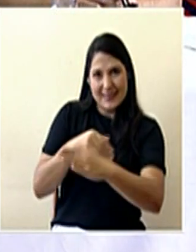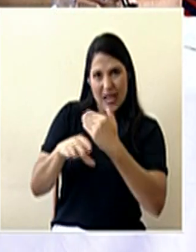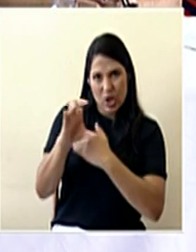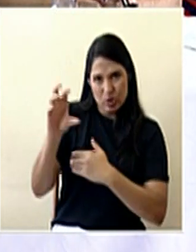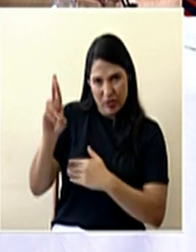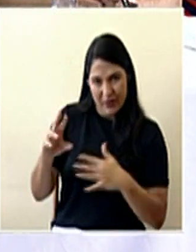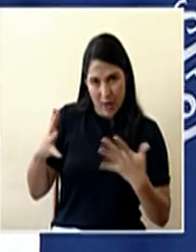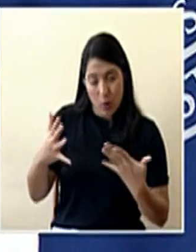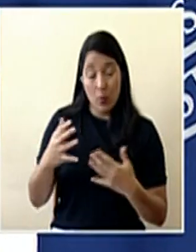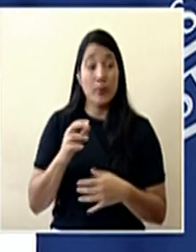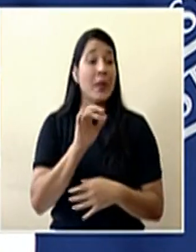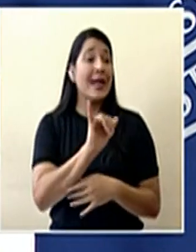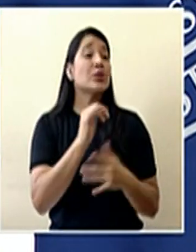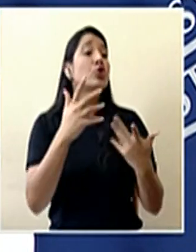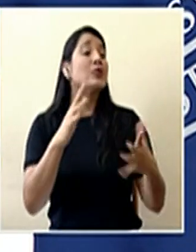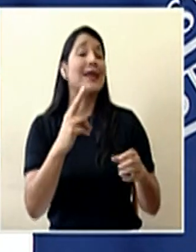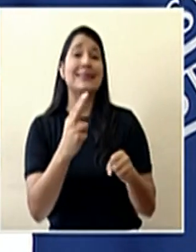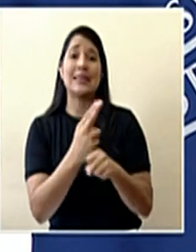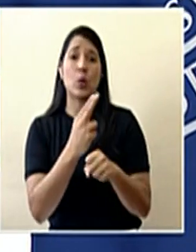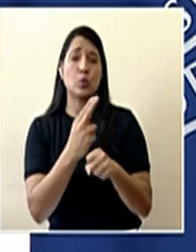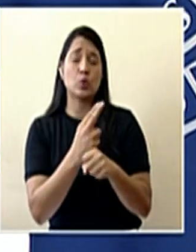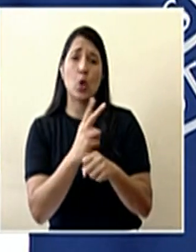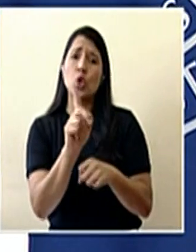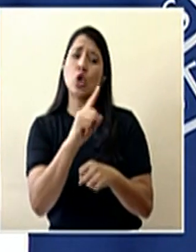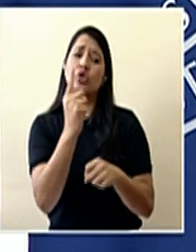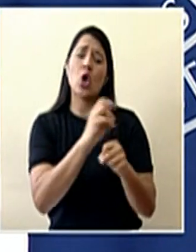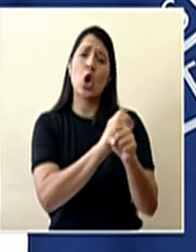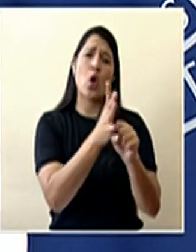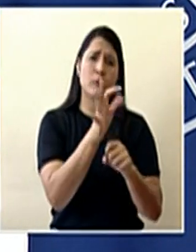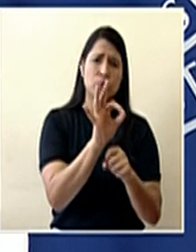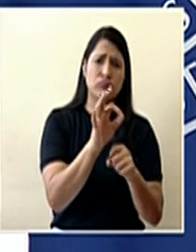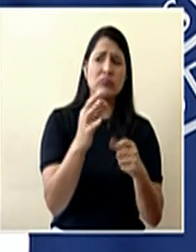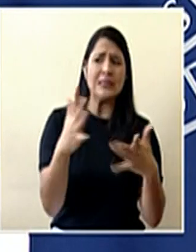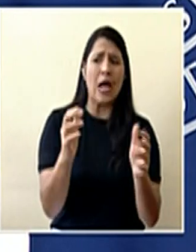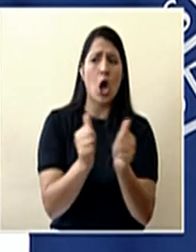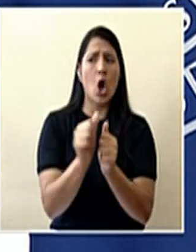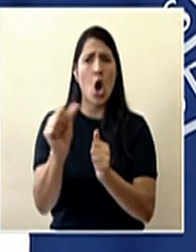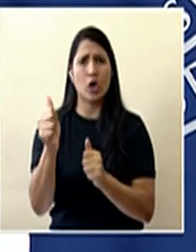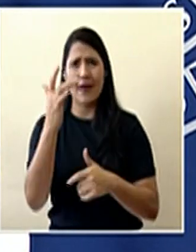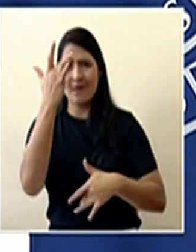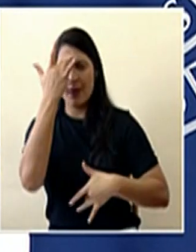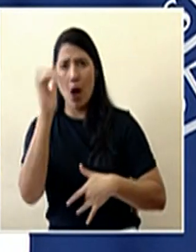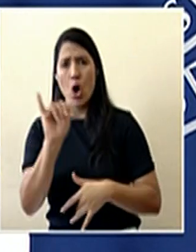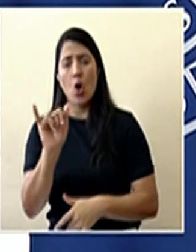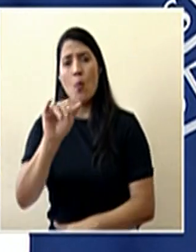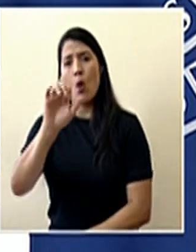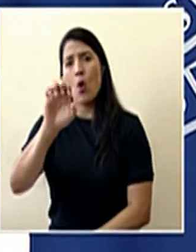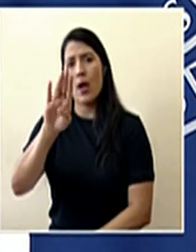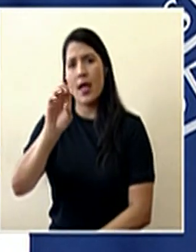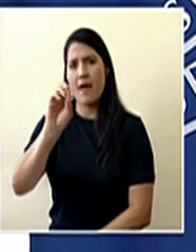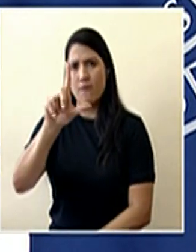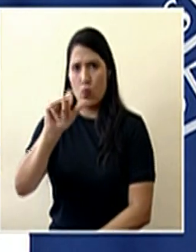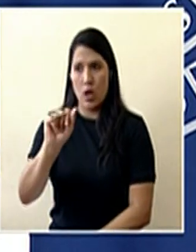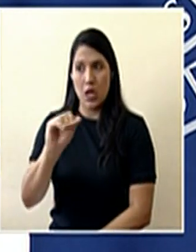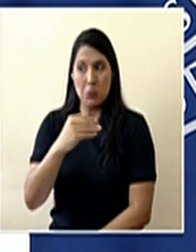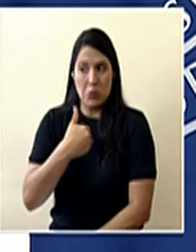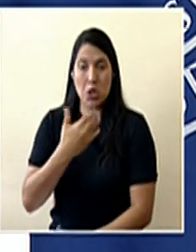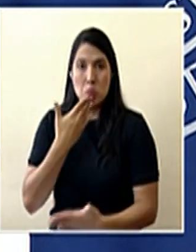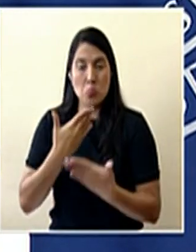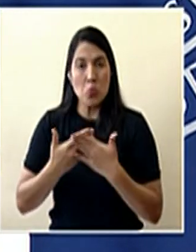no solamente con COVID-19, sino también con otras enfermedades, por ejemplo incluso ébola, y ha dado resultados bastante